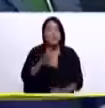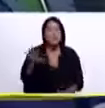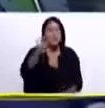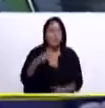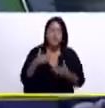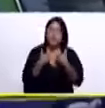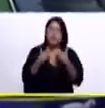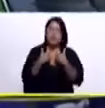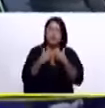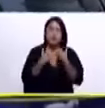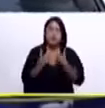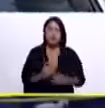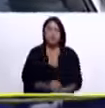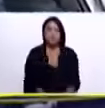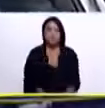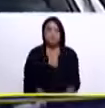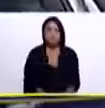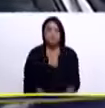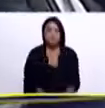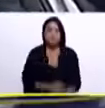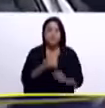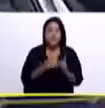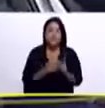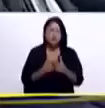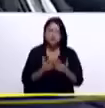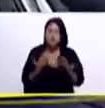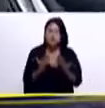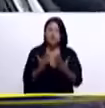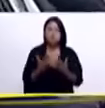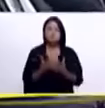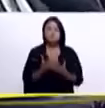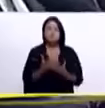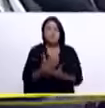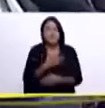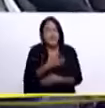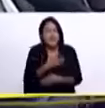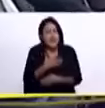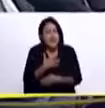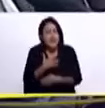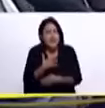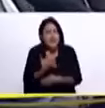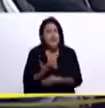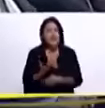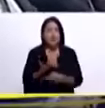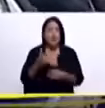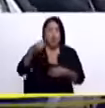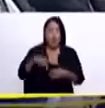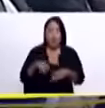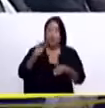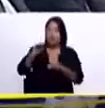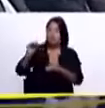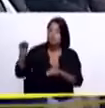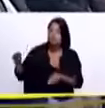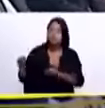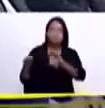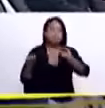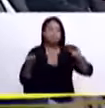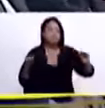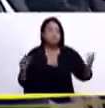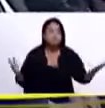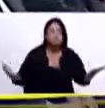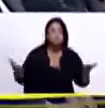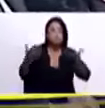población. Nosotros quisiéramos, ustedes están convocados aquí hoy, para que